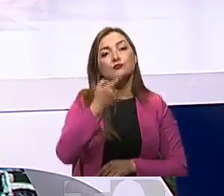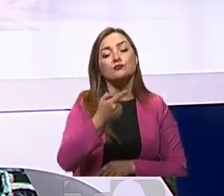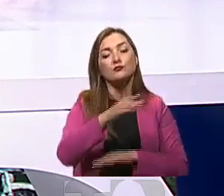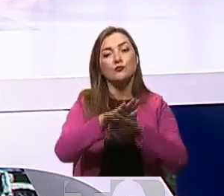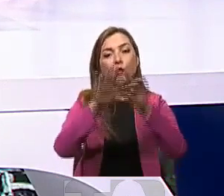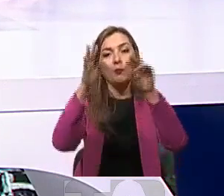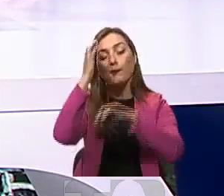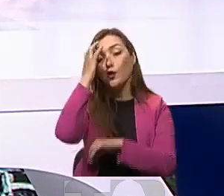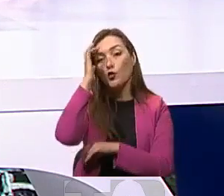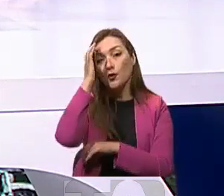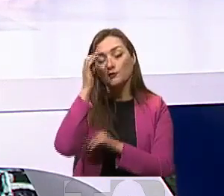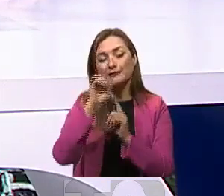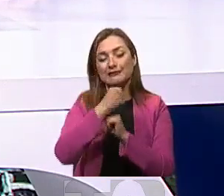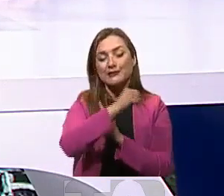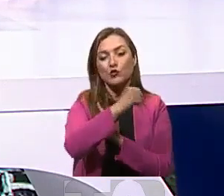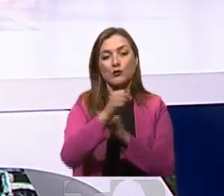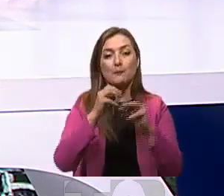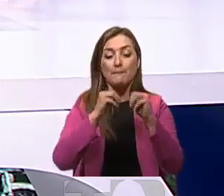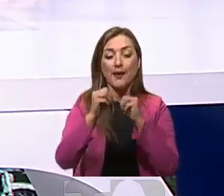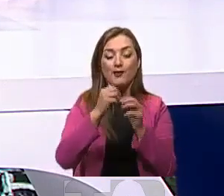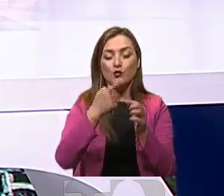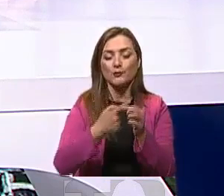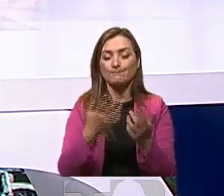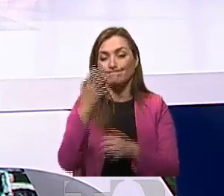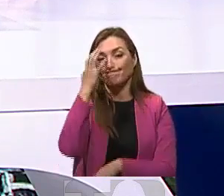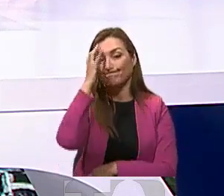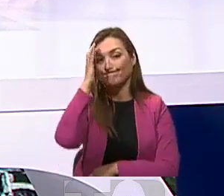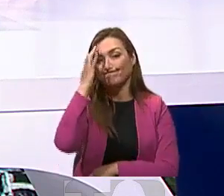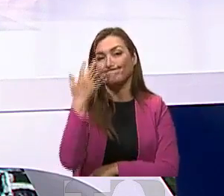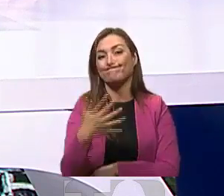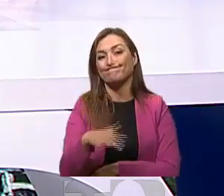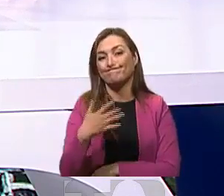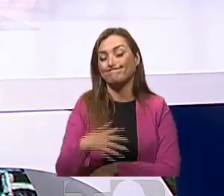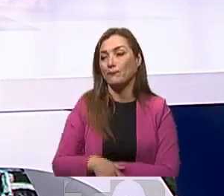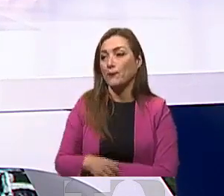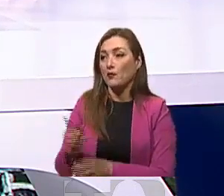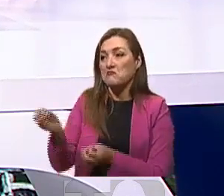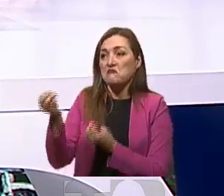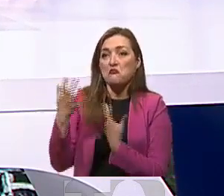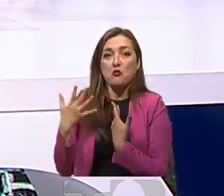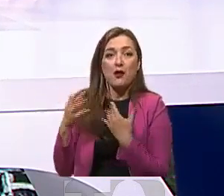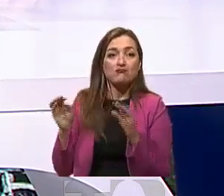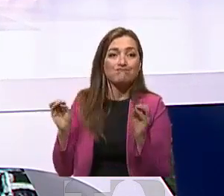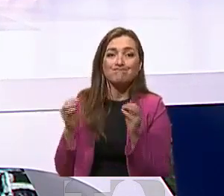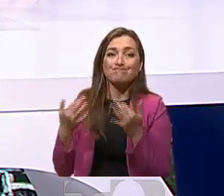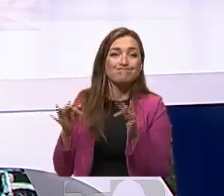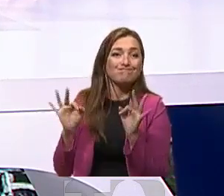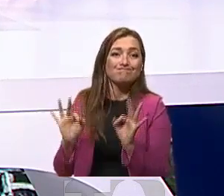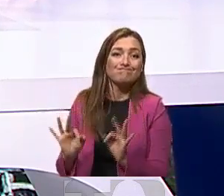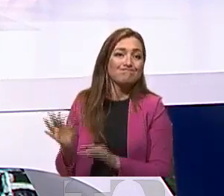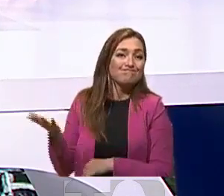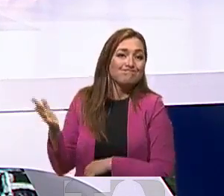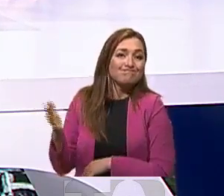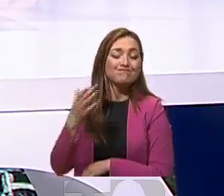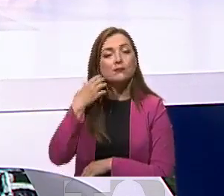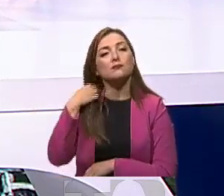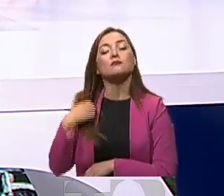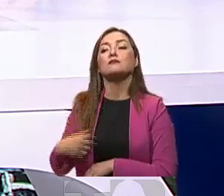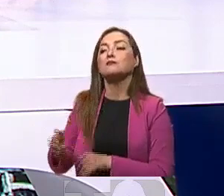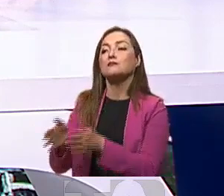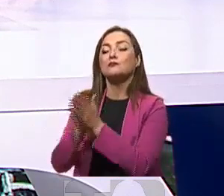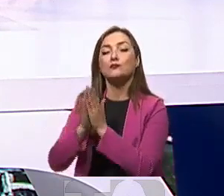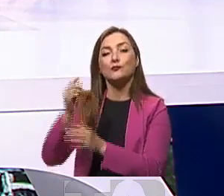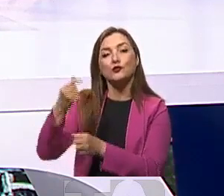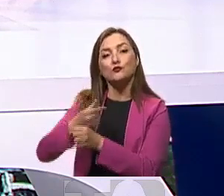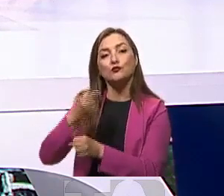en su preocupación por la situación del Metro de Quito. Ellos aseguran que no tienen información de forma oportuna y piden que la gerencia